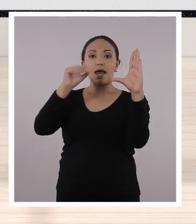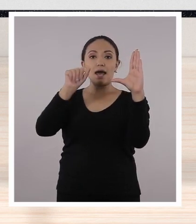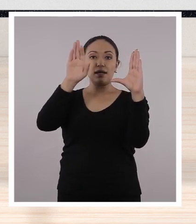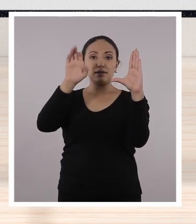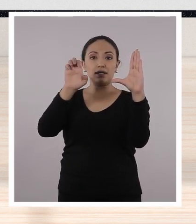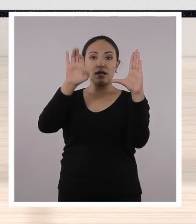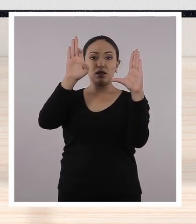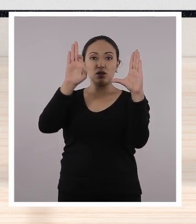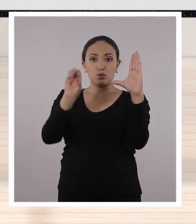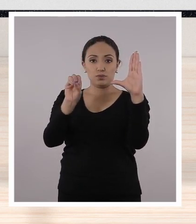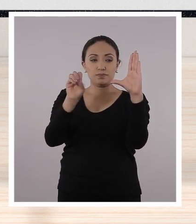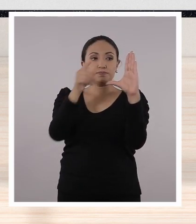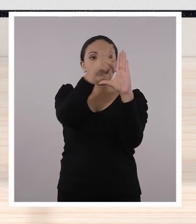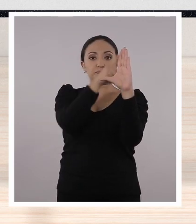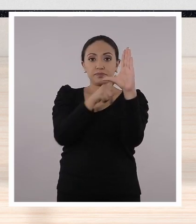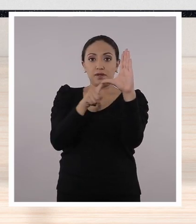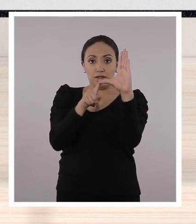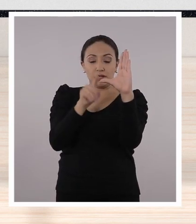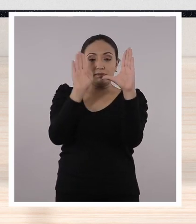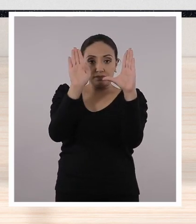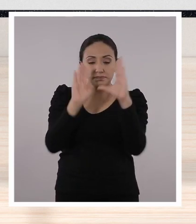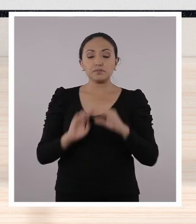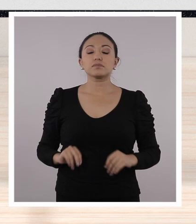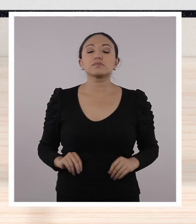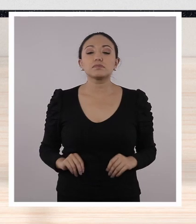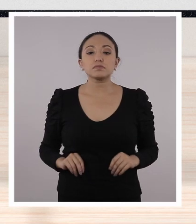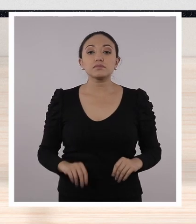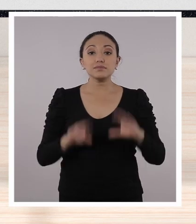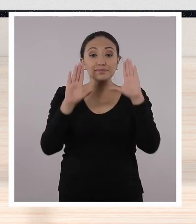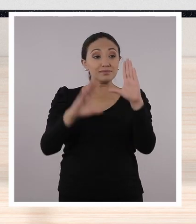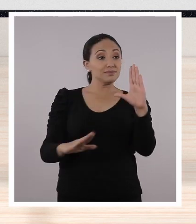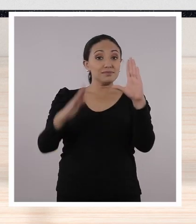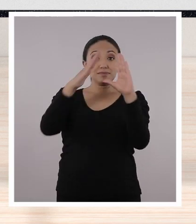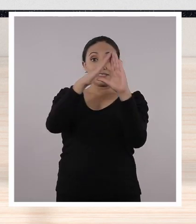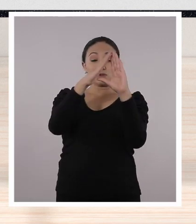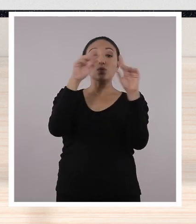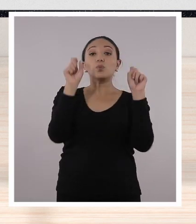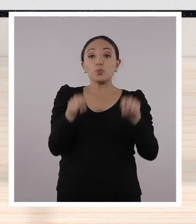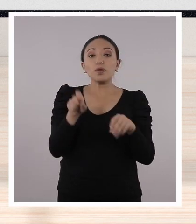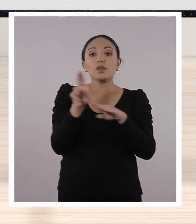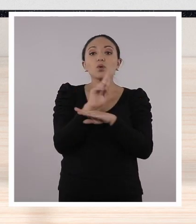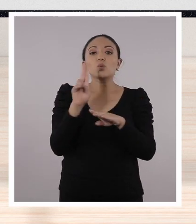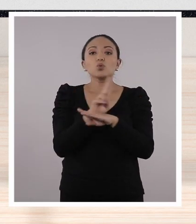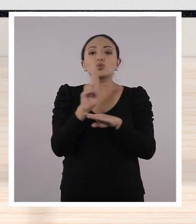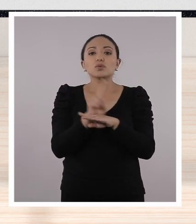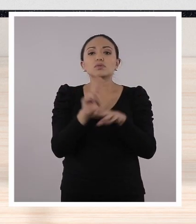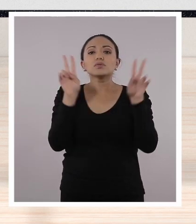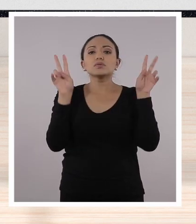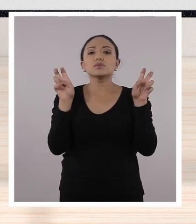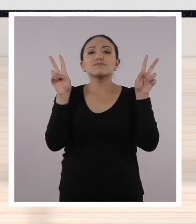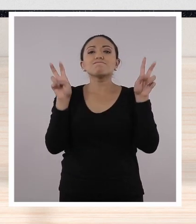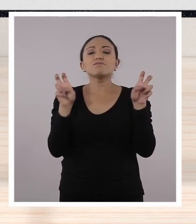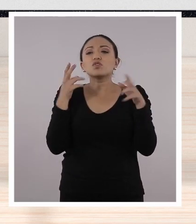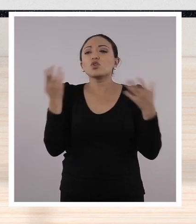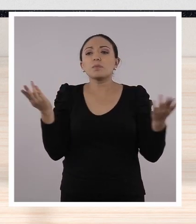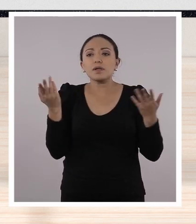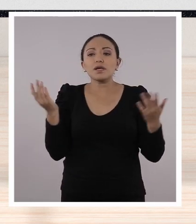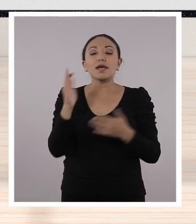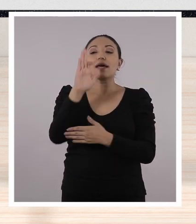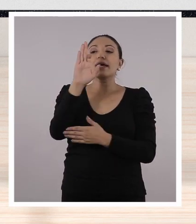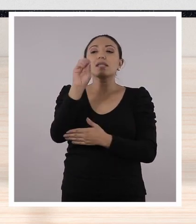Ahora, todas estas propiedades, ¿sí?, que tienen los triángulos rectángulos nos llevan a poder formular el famoso teorema de